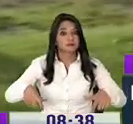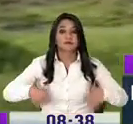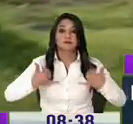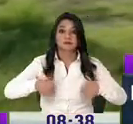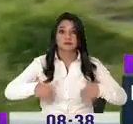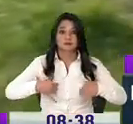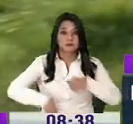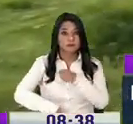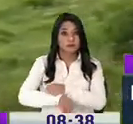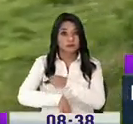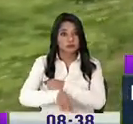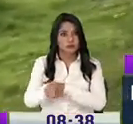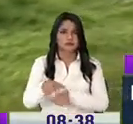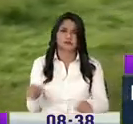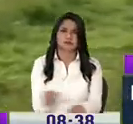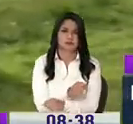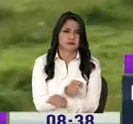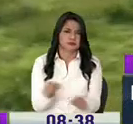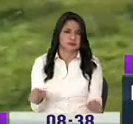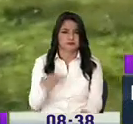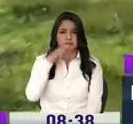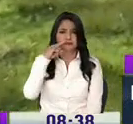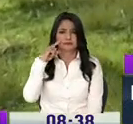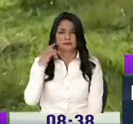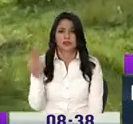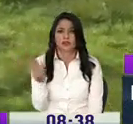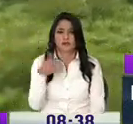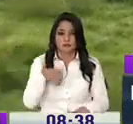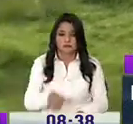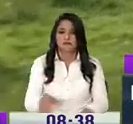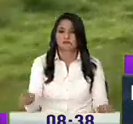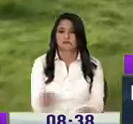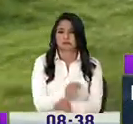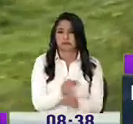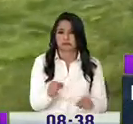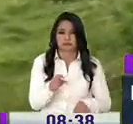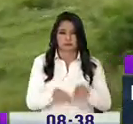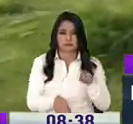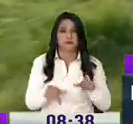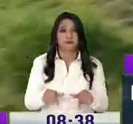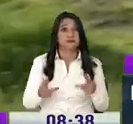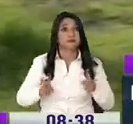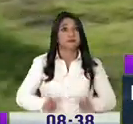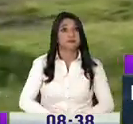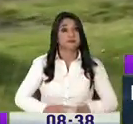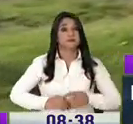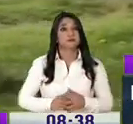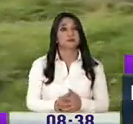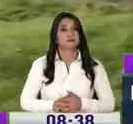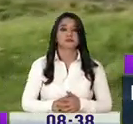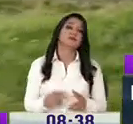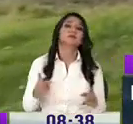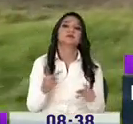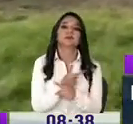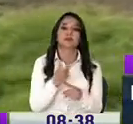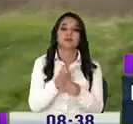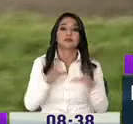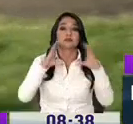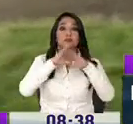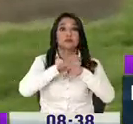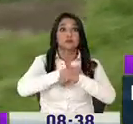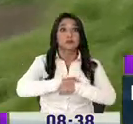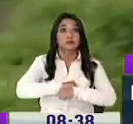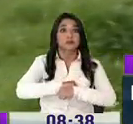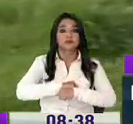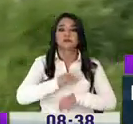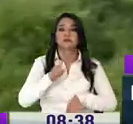hacer deporte los niños, los jóvenes aquí en el barrio. El problema también aquí es que los delincuentes en la noche prácticamente